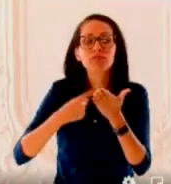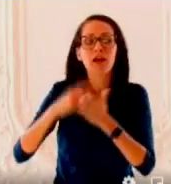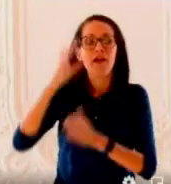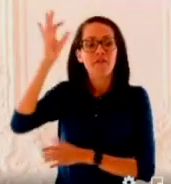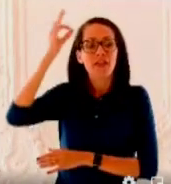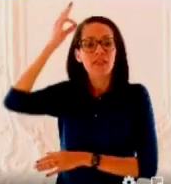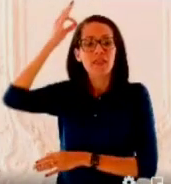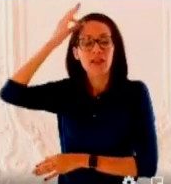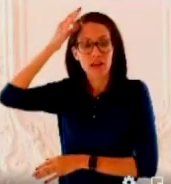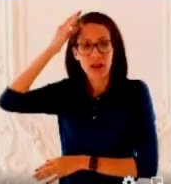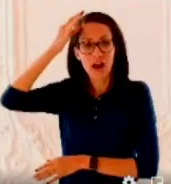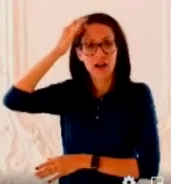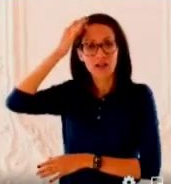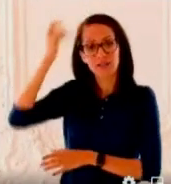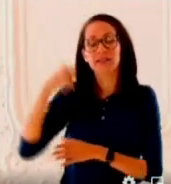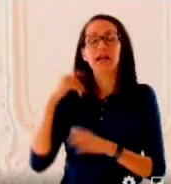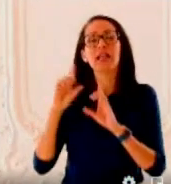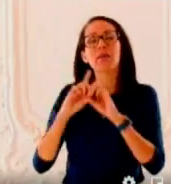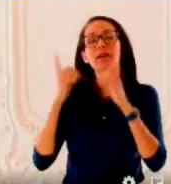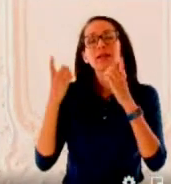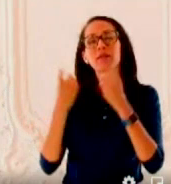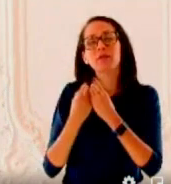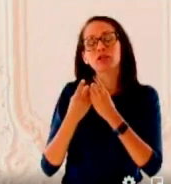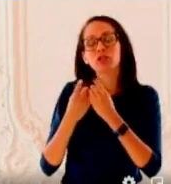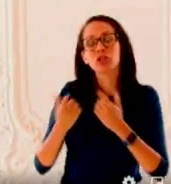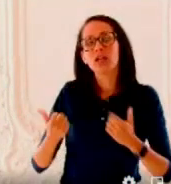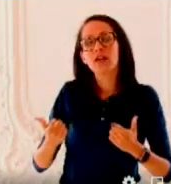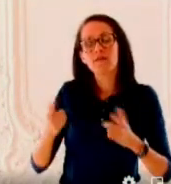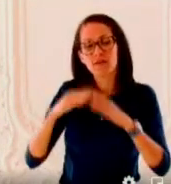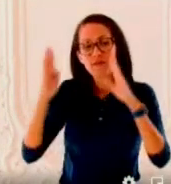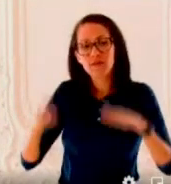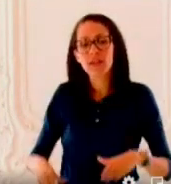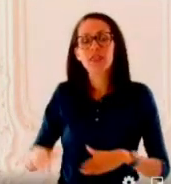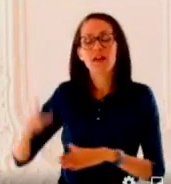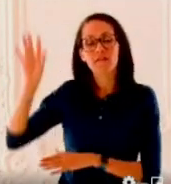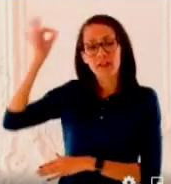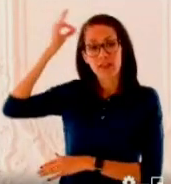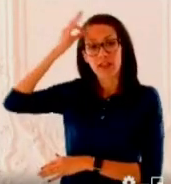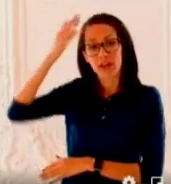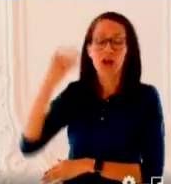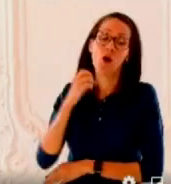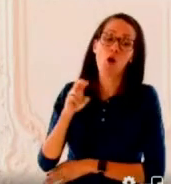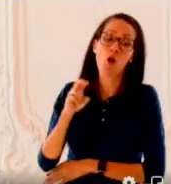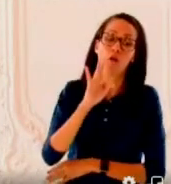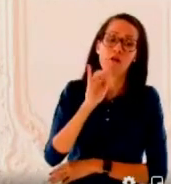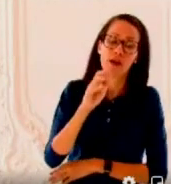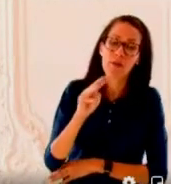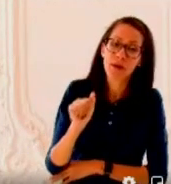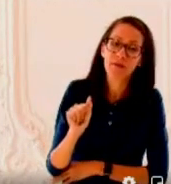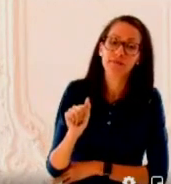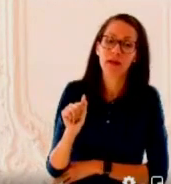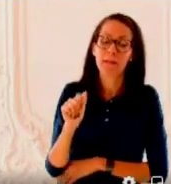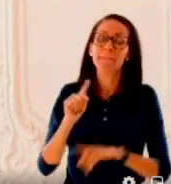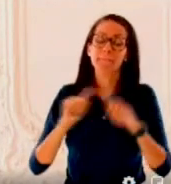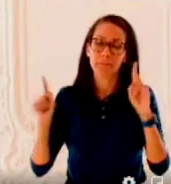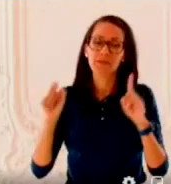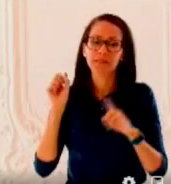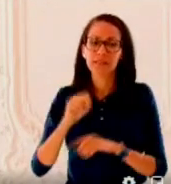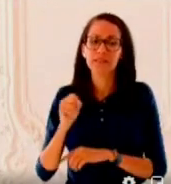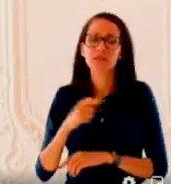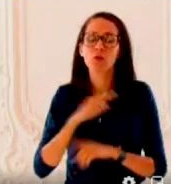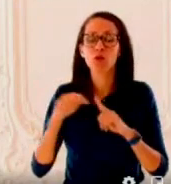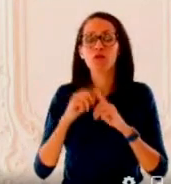HOT, el Departamento de Vivienda Federal, o sea FEMA. Pero sí, yo en términos generales cuando veo